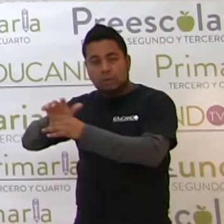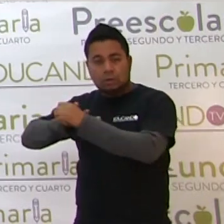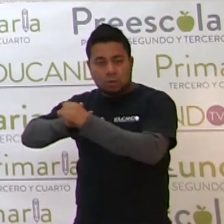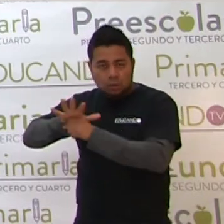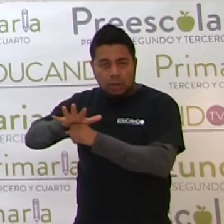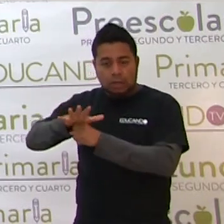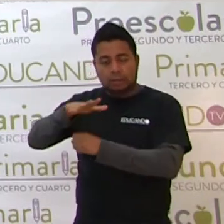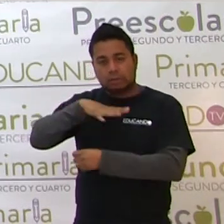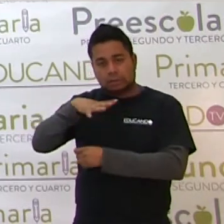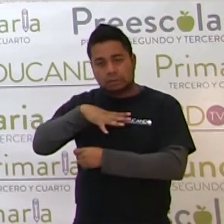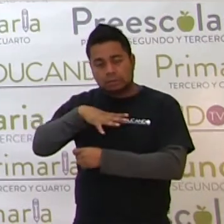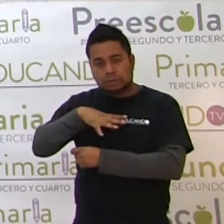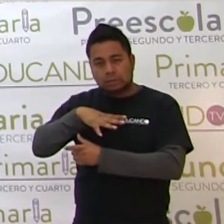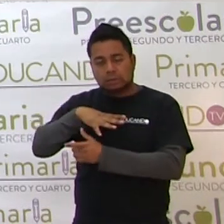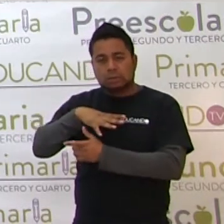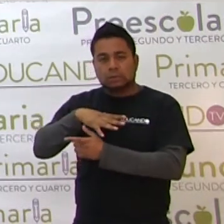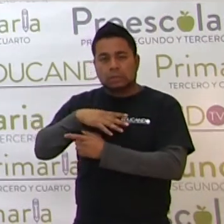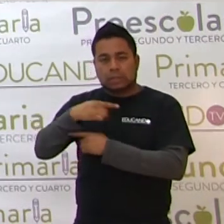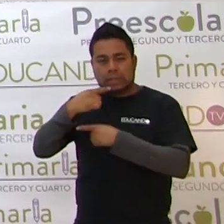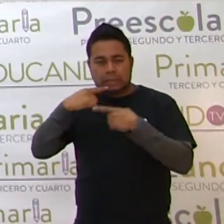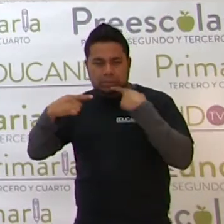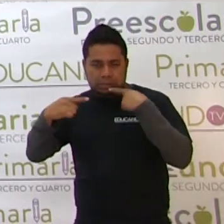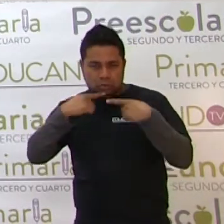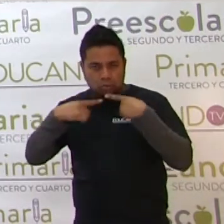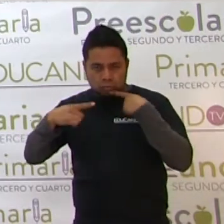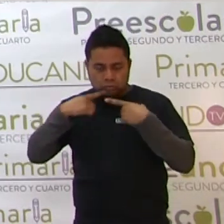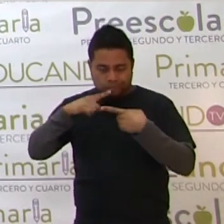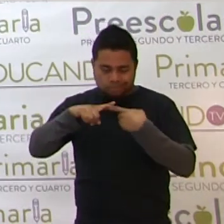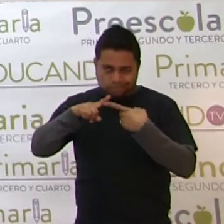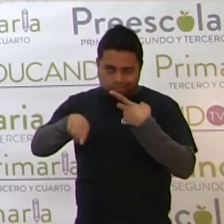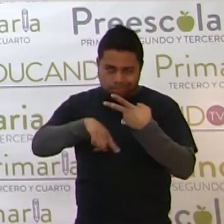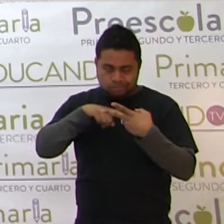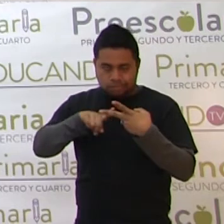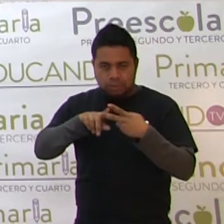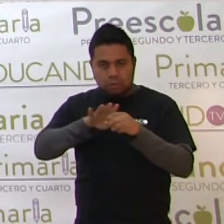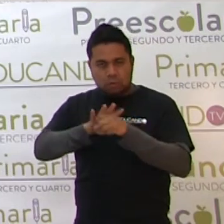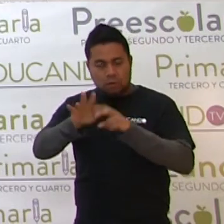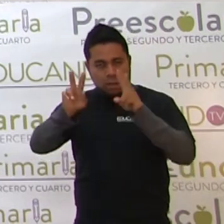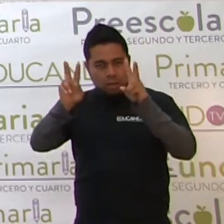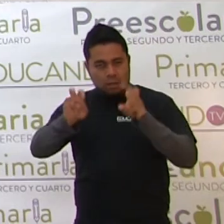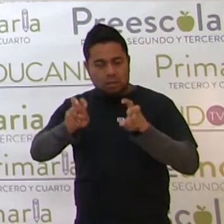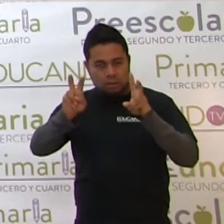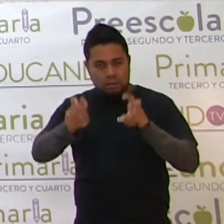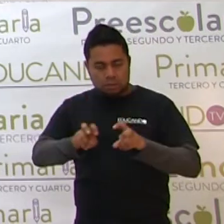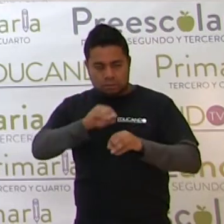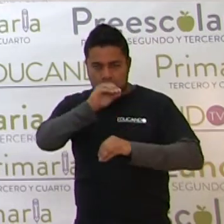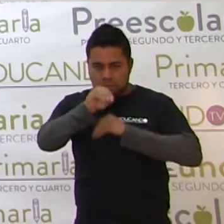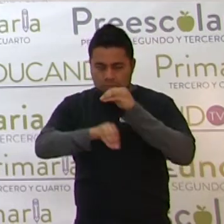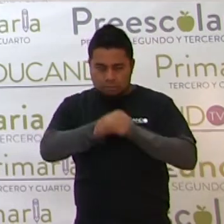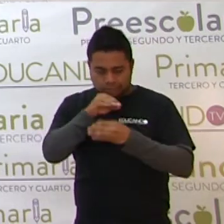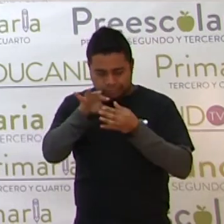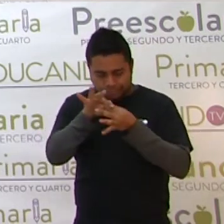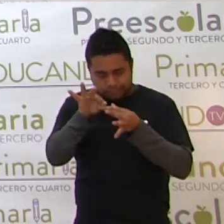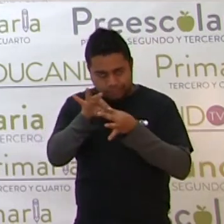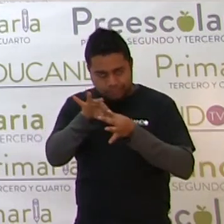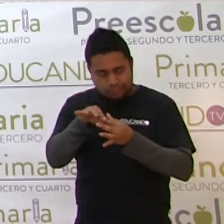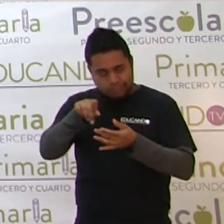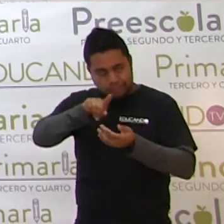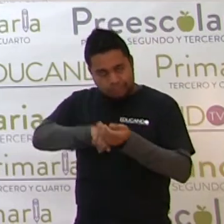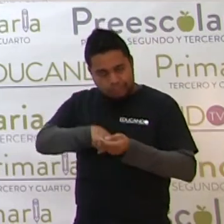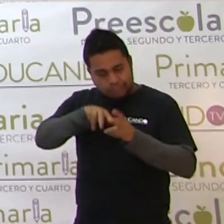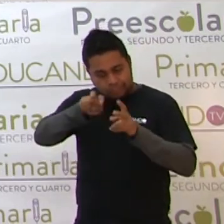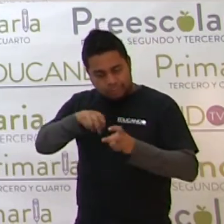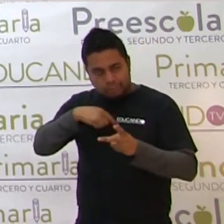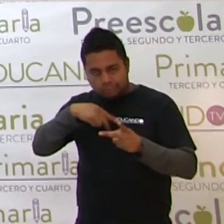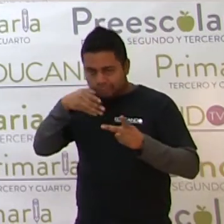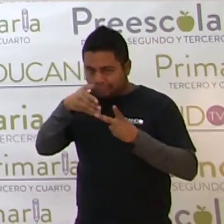ser el recurso discursivo, cuál va a ser los temas o lo que vamos a ir hablando en el tema que vamos a